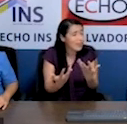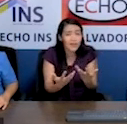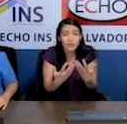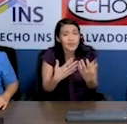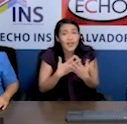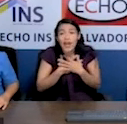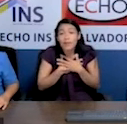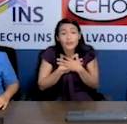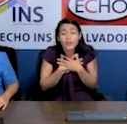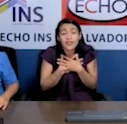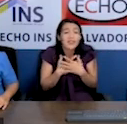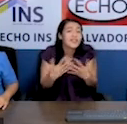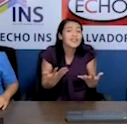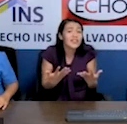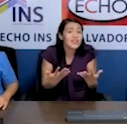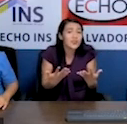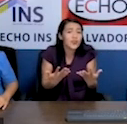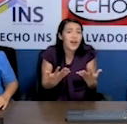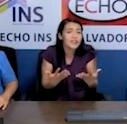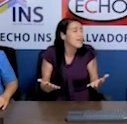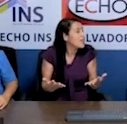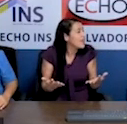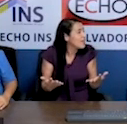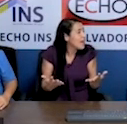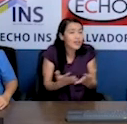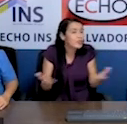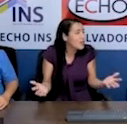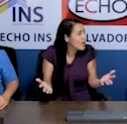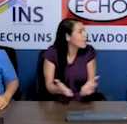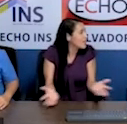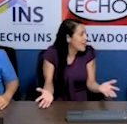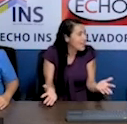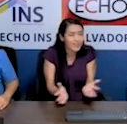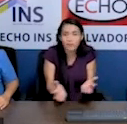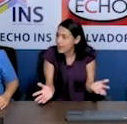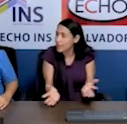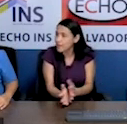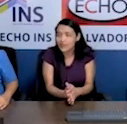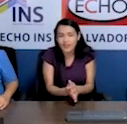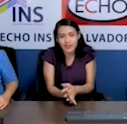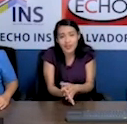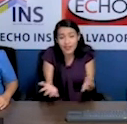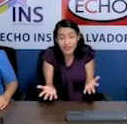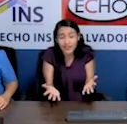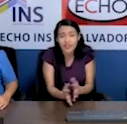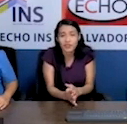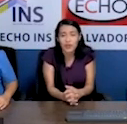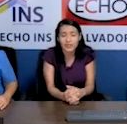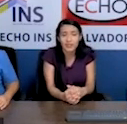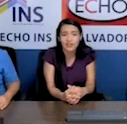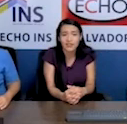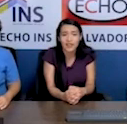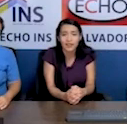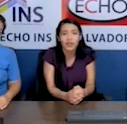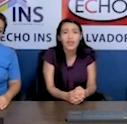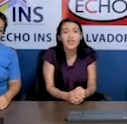son sus objetivos. Hay personas y tienen derecho a saber, a no saber lo que quieren. También ellos tienen derecho a